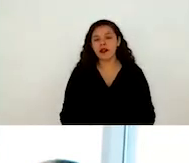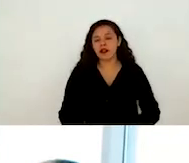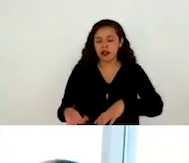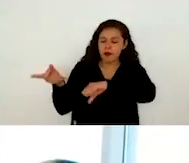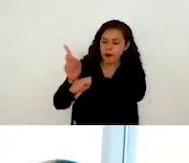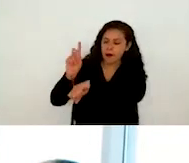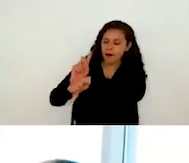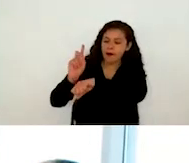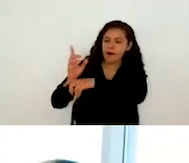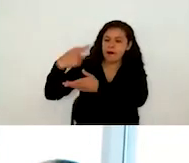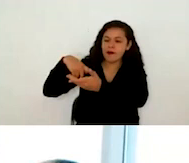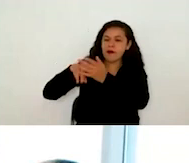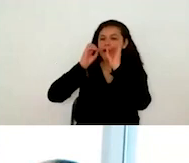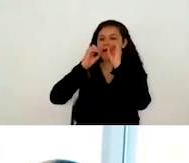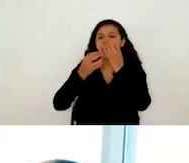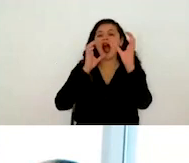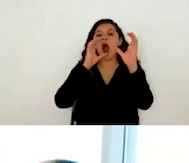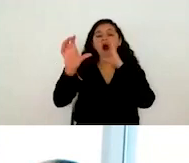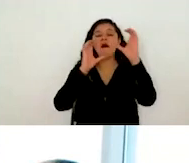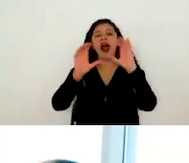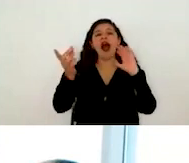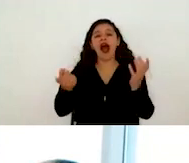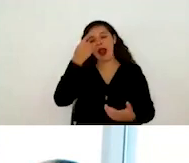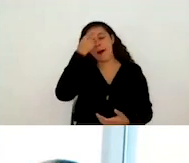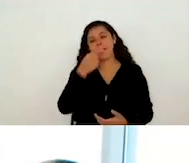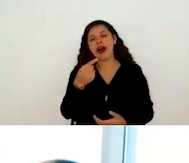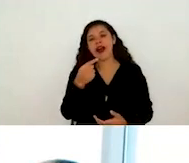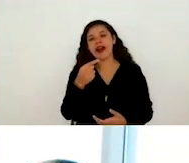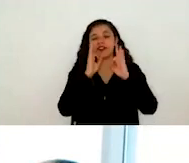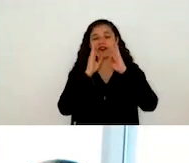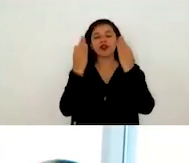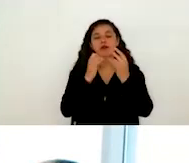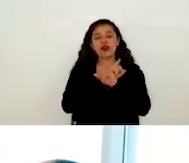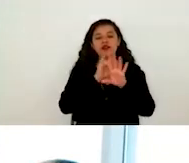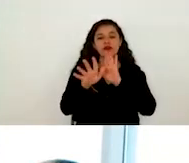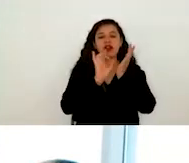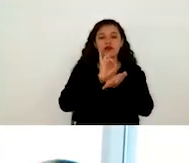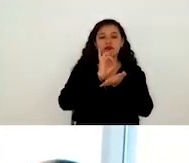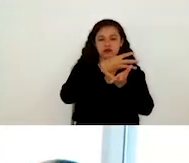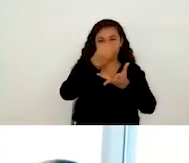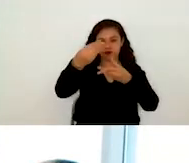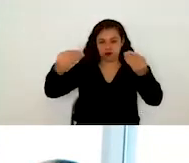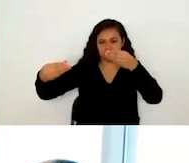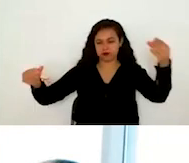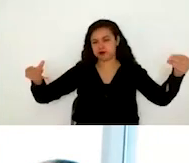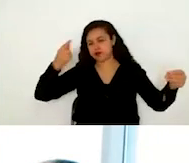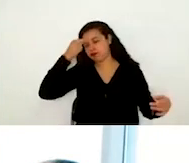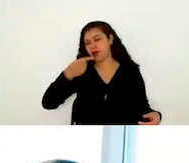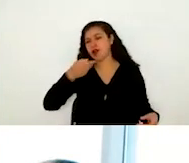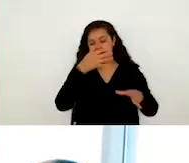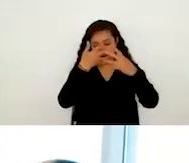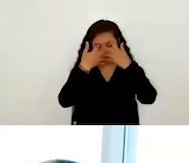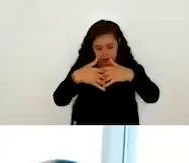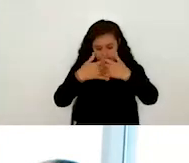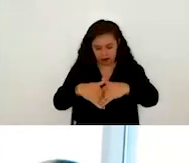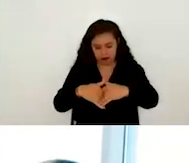organización la comunicación se considera como una forma de transmitir la información que se requiere para el buen funcionamiento de ésta por